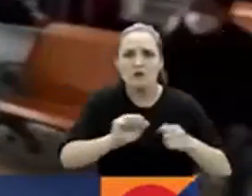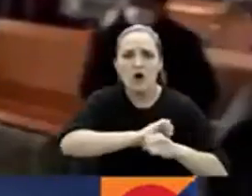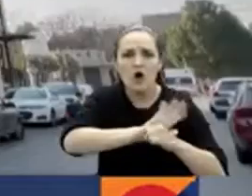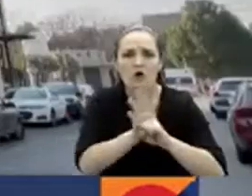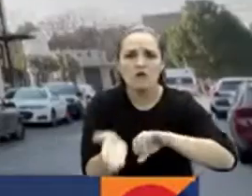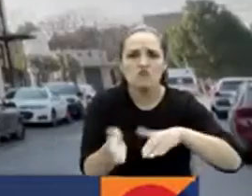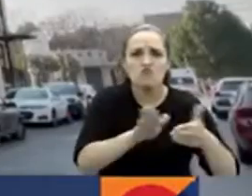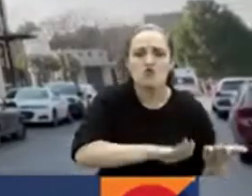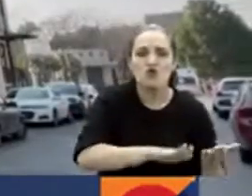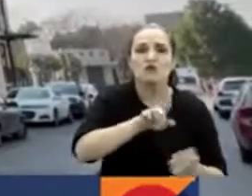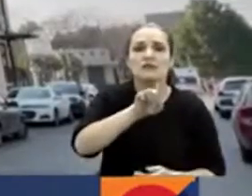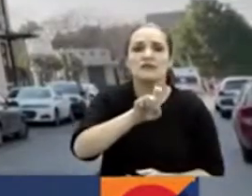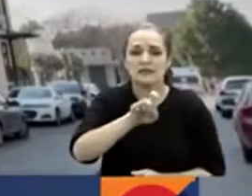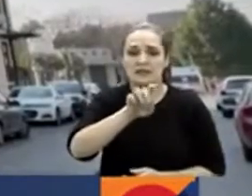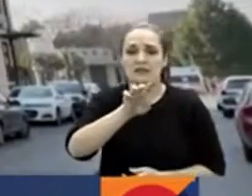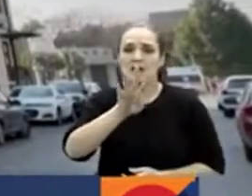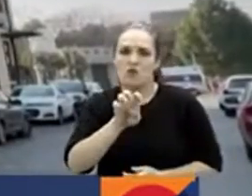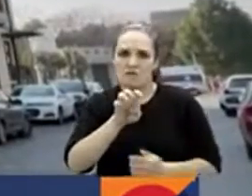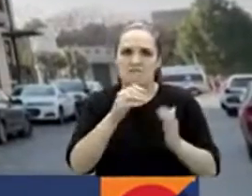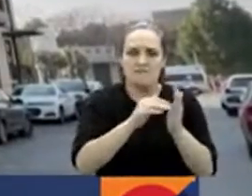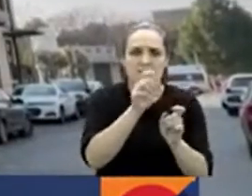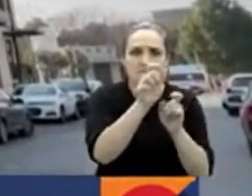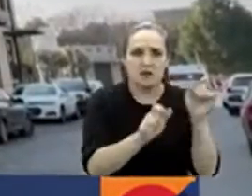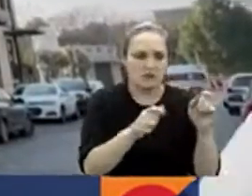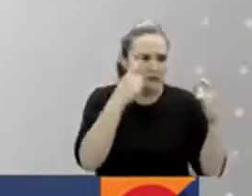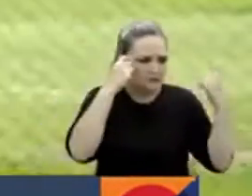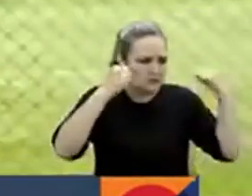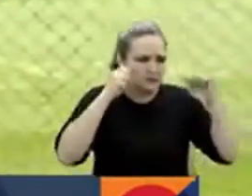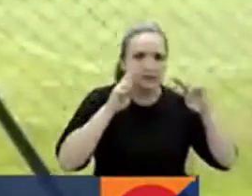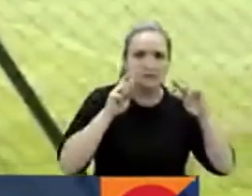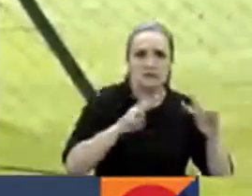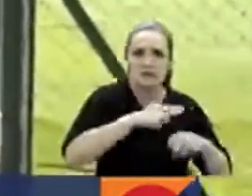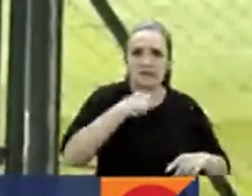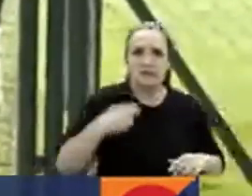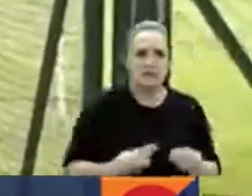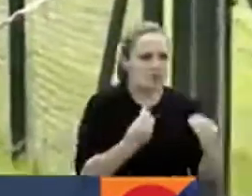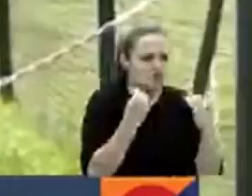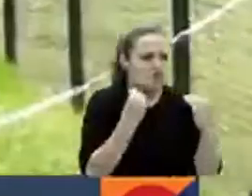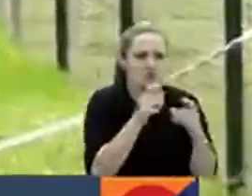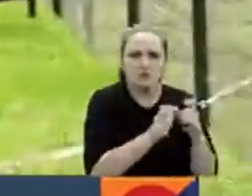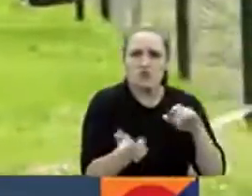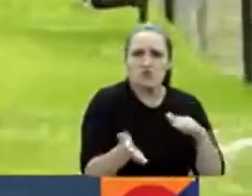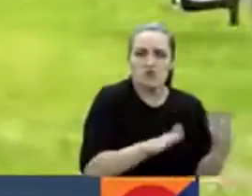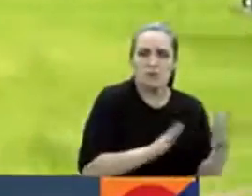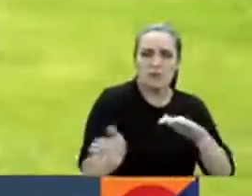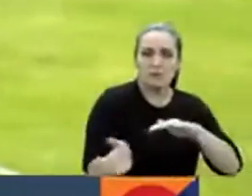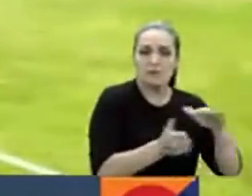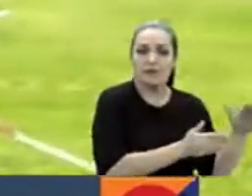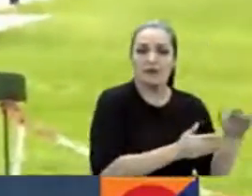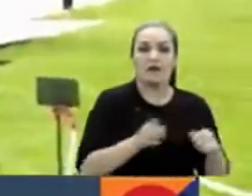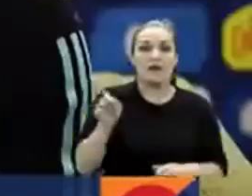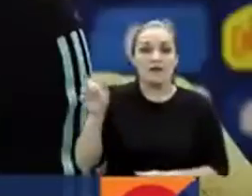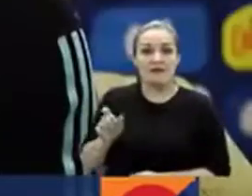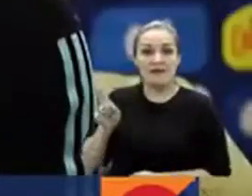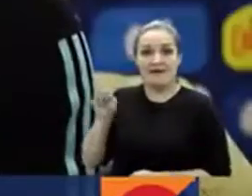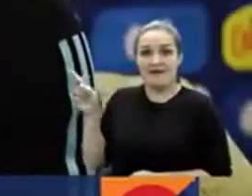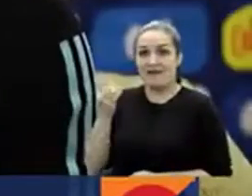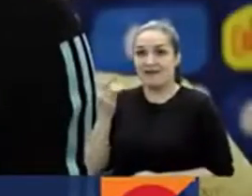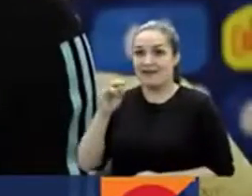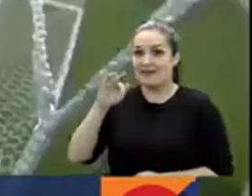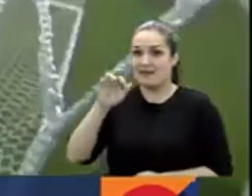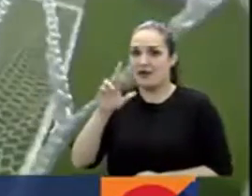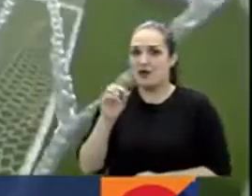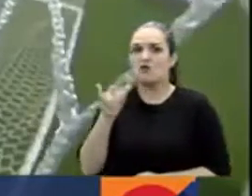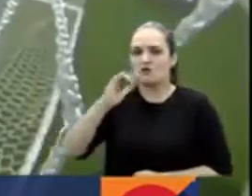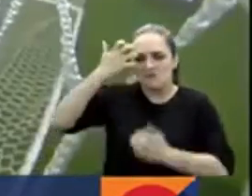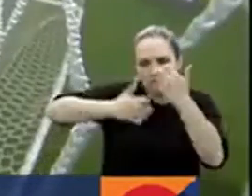COVID-19 en China. Autoridades anuncian medidas. Juanfer Quintero pasó exámenes médicos y mañana será presentado en